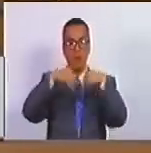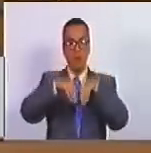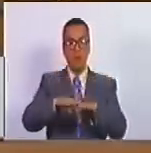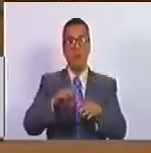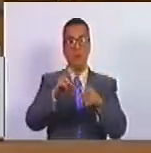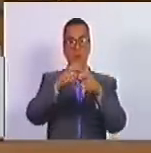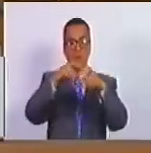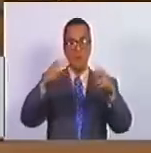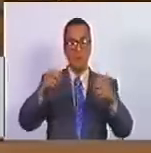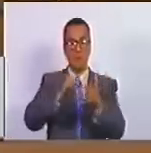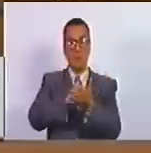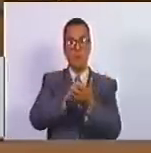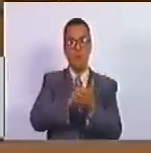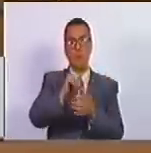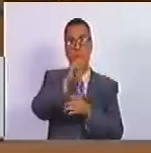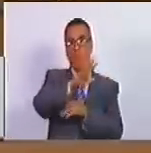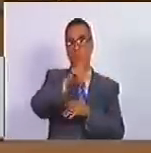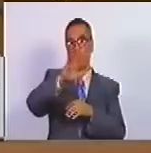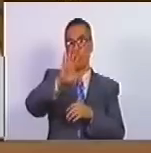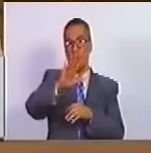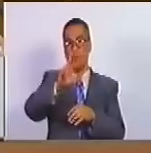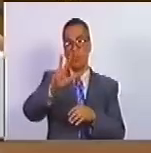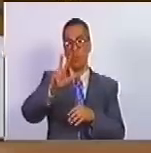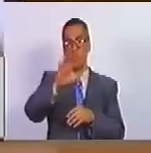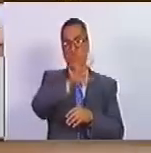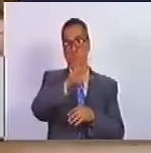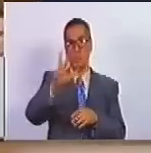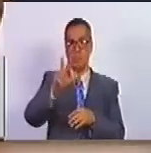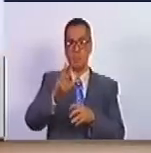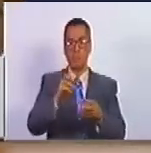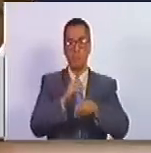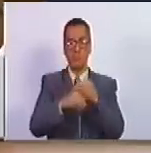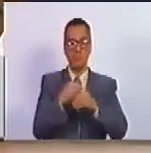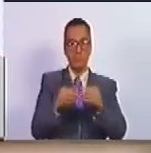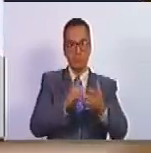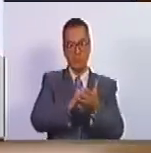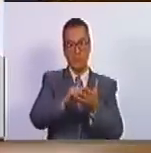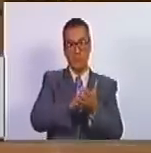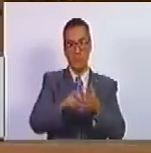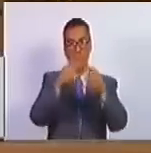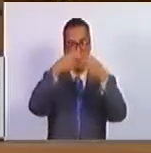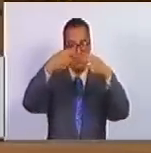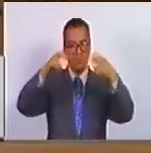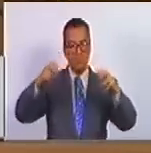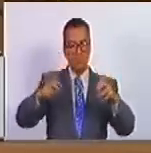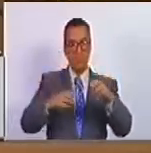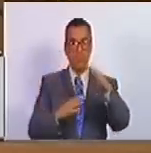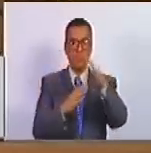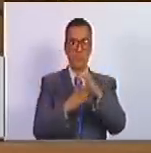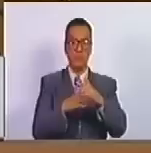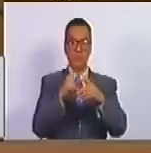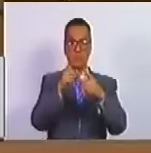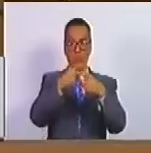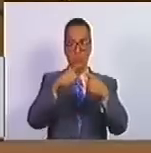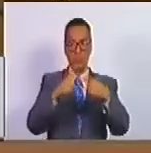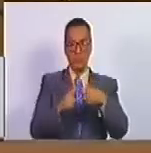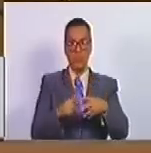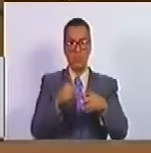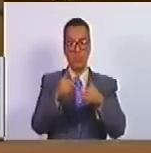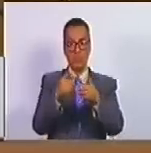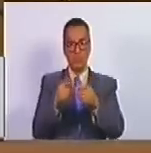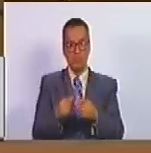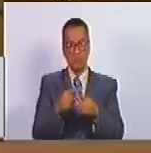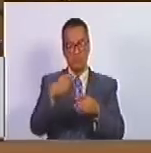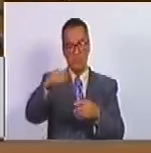el epígrafe del artículo 53, el cual queda redactado en los siguientes términos. Epígrafe, límite del timbre fiscal, estampilla